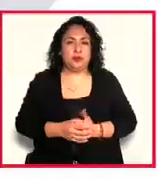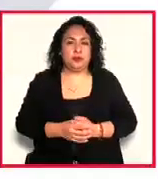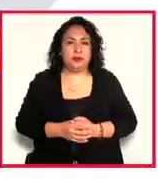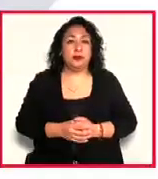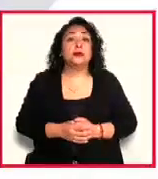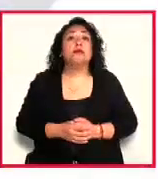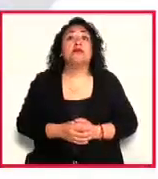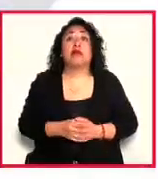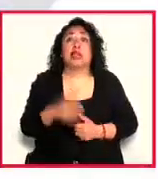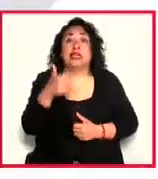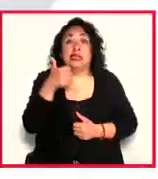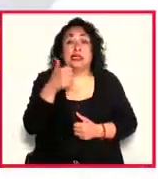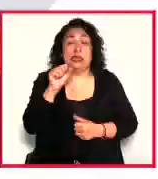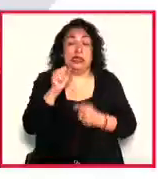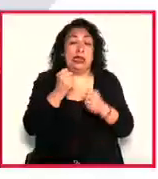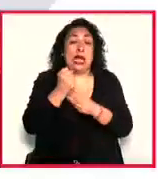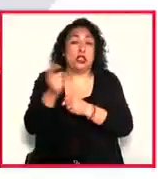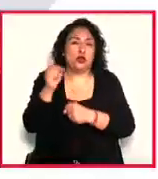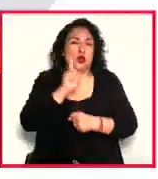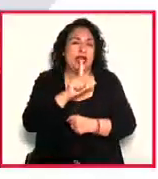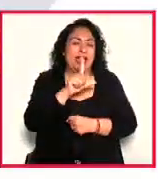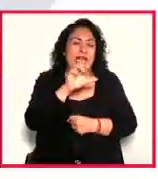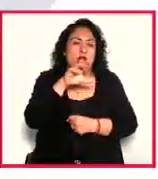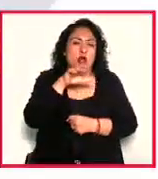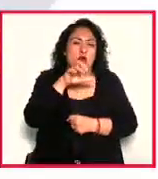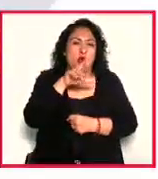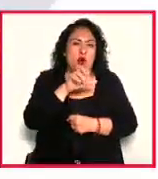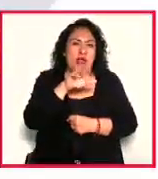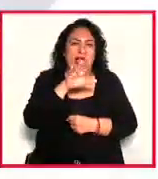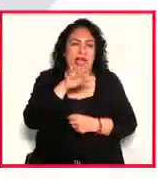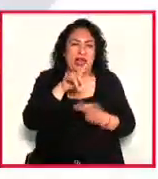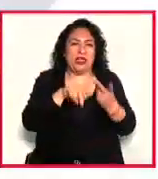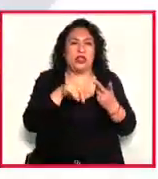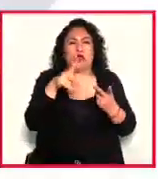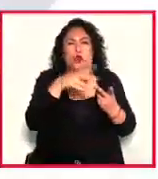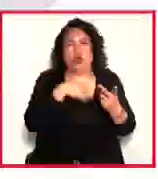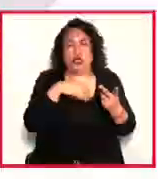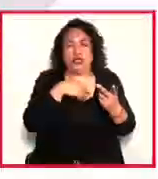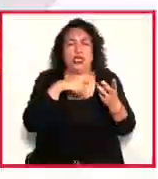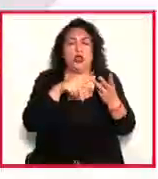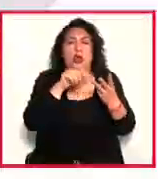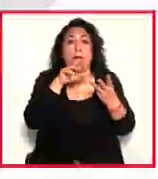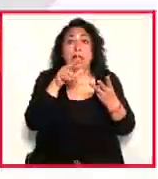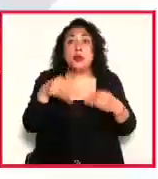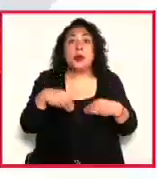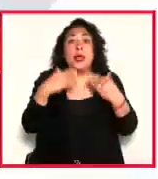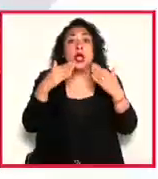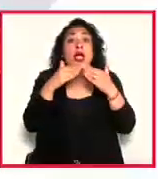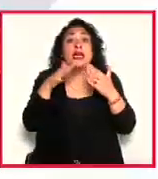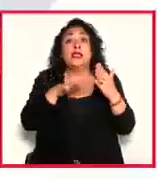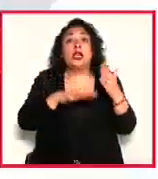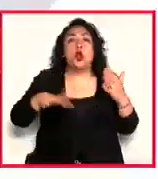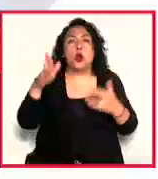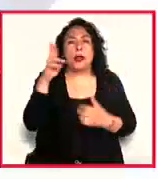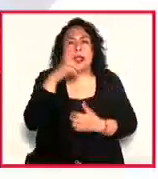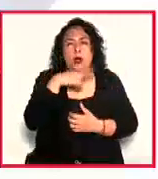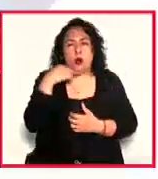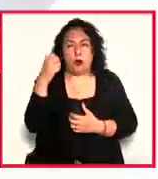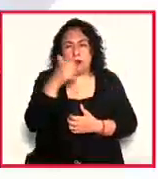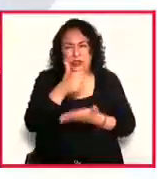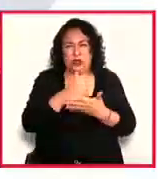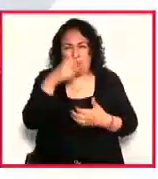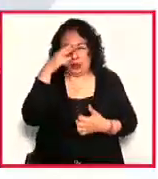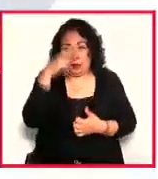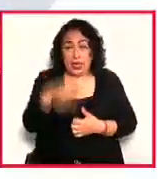Por más de 6 décadas, Leonora Carrington, Emérico Báez y sus 2 hijos habitaron una casa en la colonia Roma de la Ciudad de México.